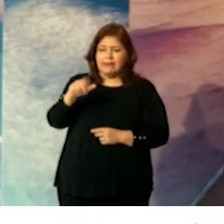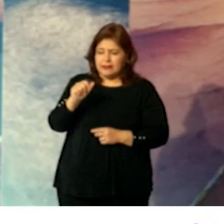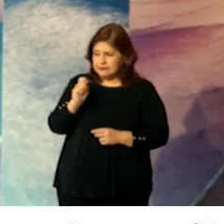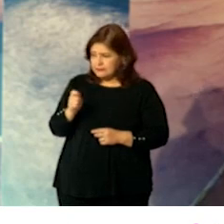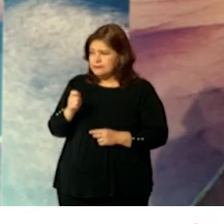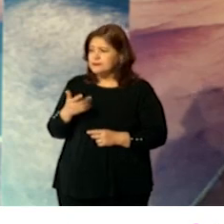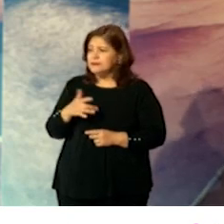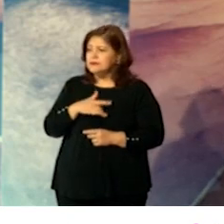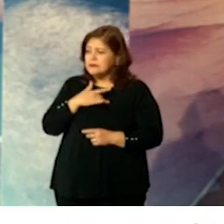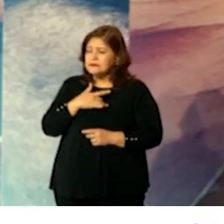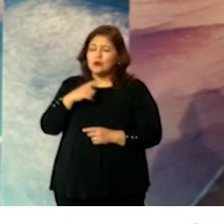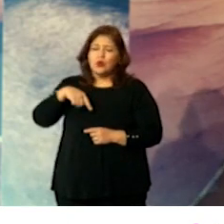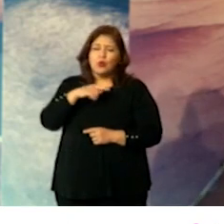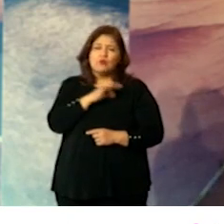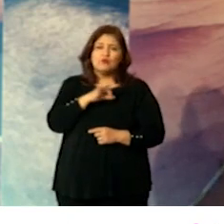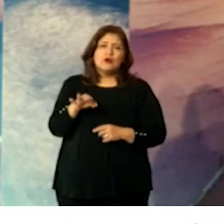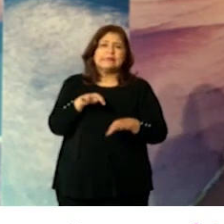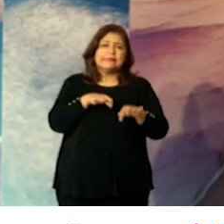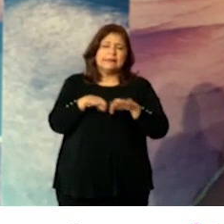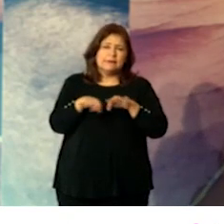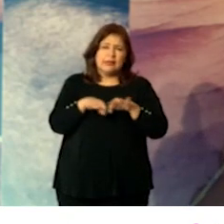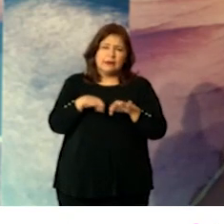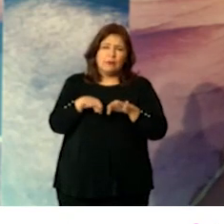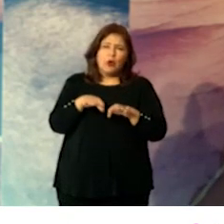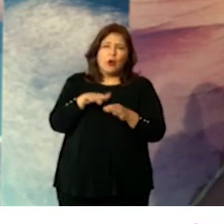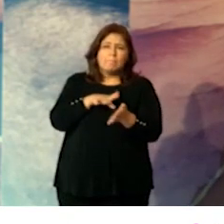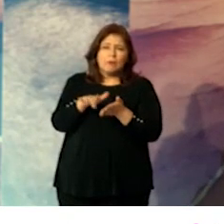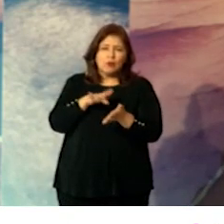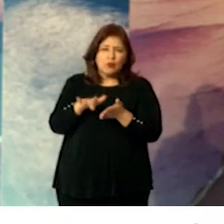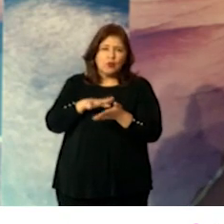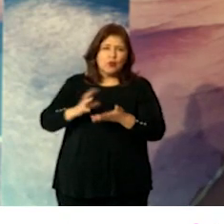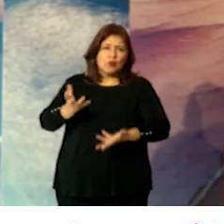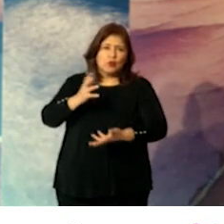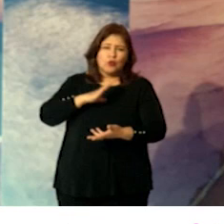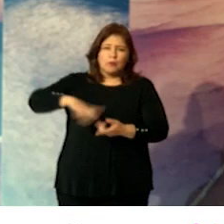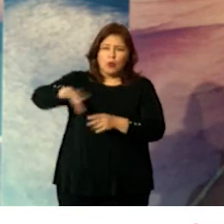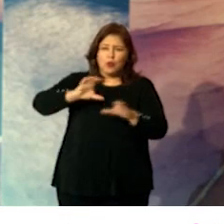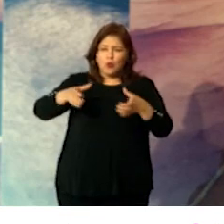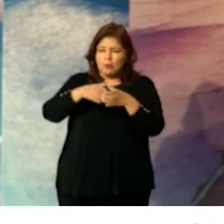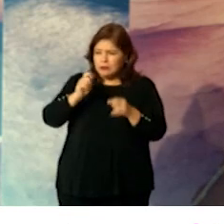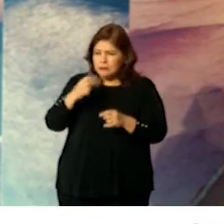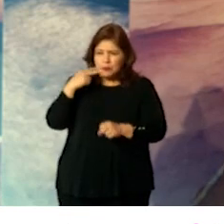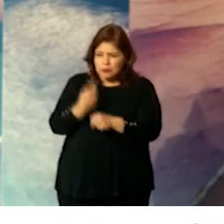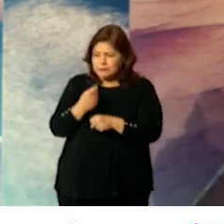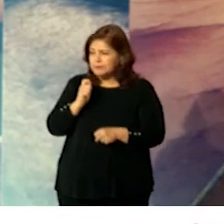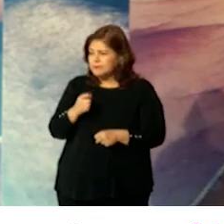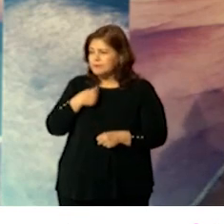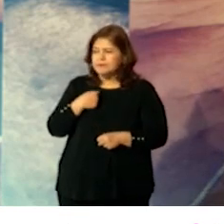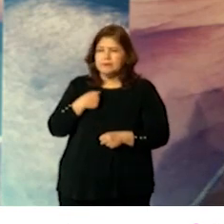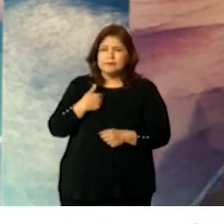nosotros trabajamos con filantropía comunitaria. Yo estaba ahí, tuve la suerte de escuchar el